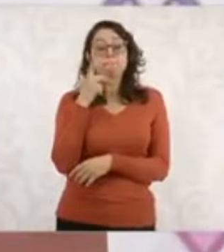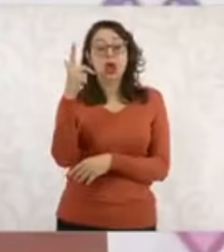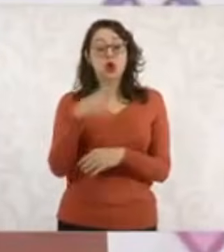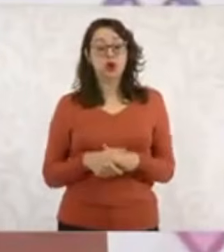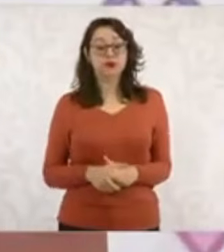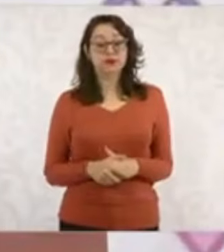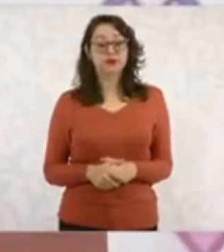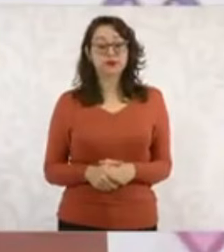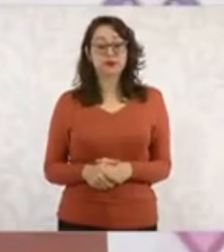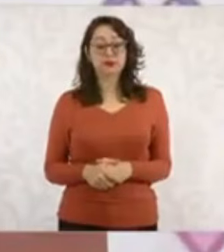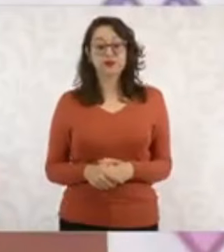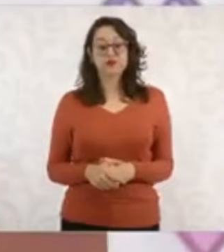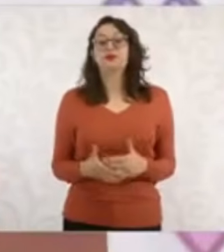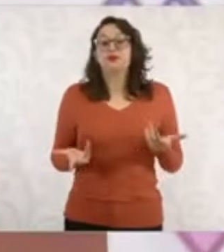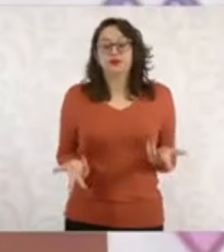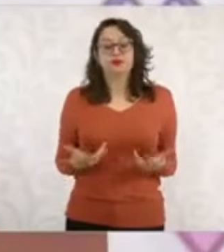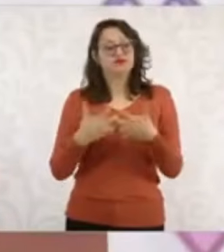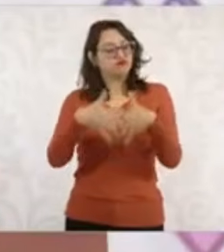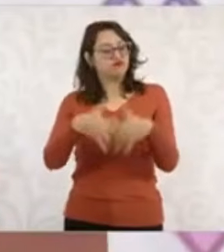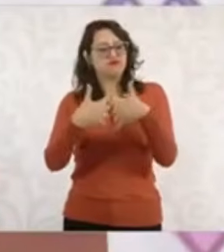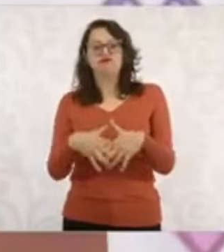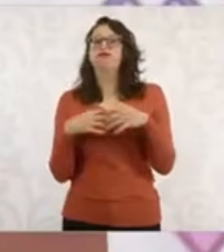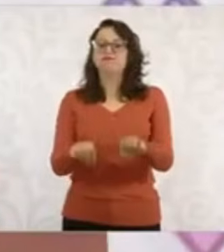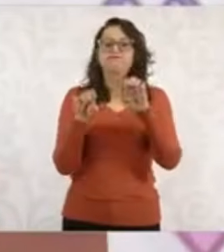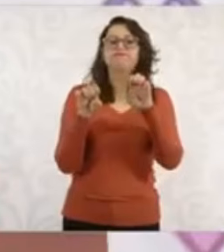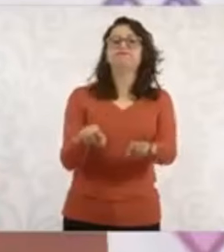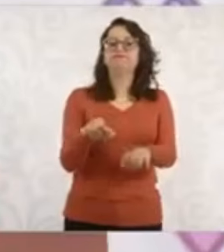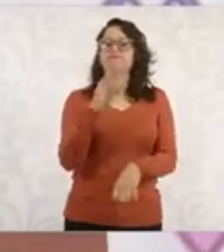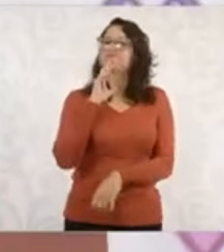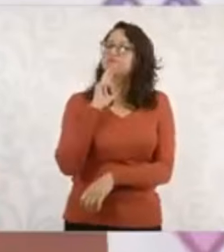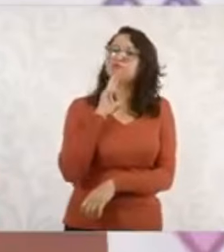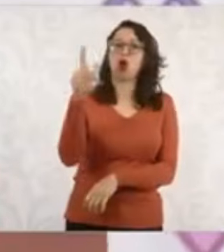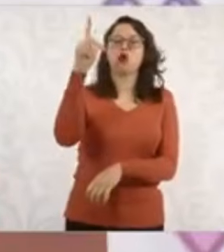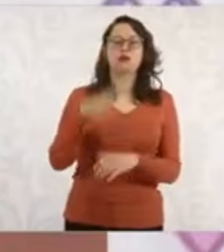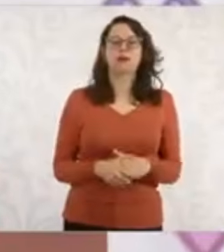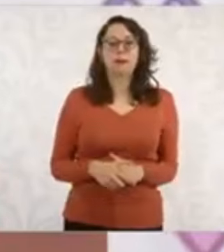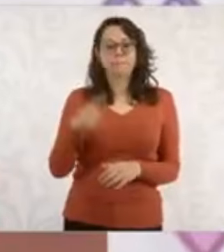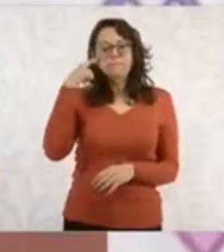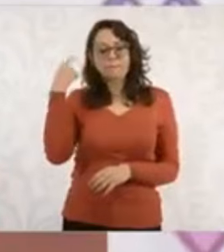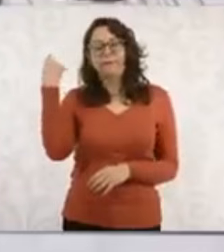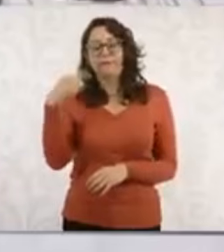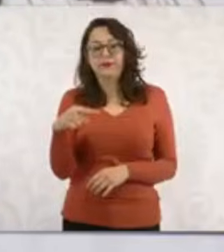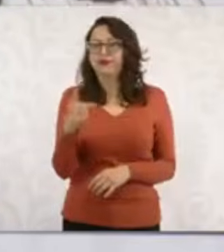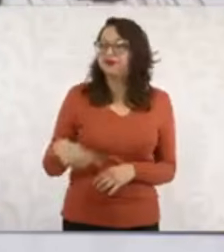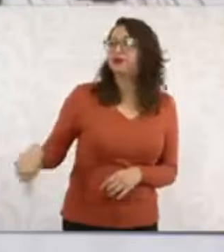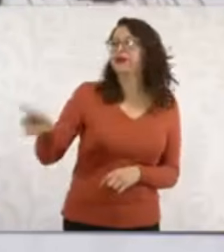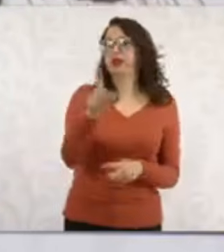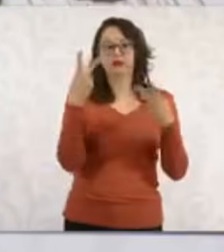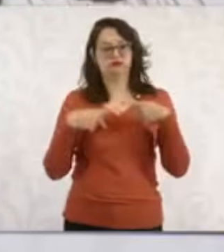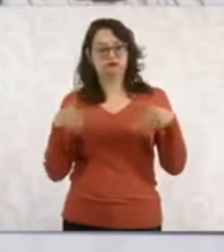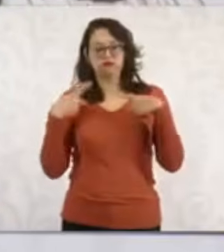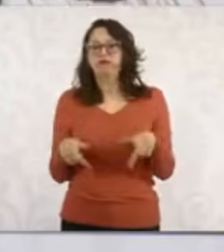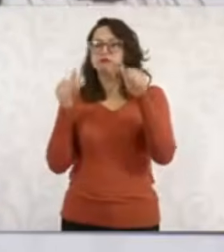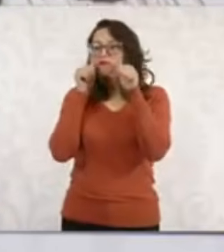¿Y qué equipos? Pues los mejores equipos que pueda haber para que la atención a la salud